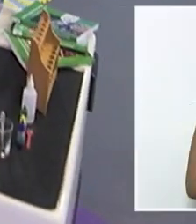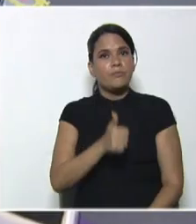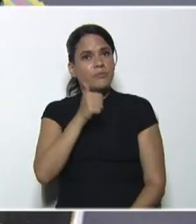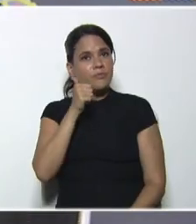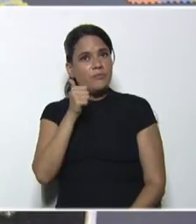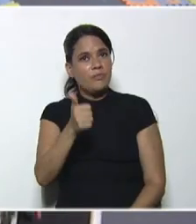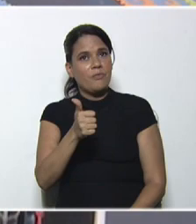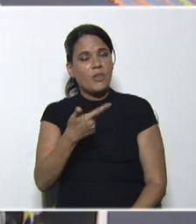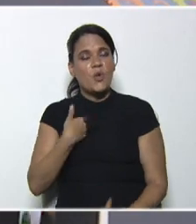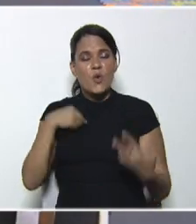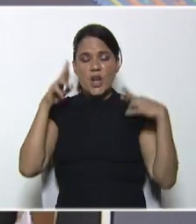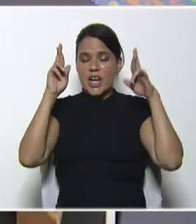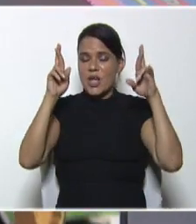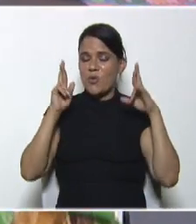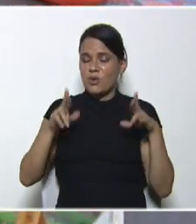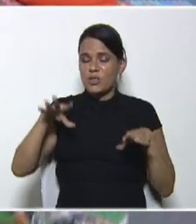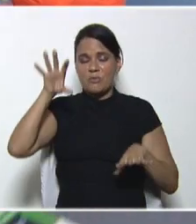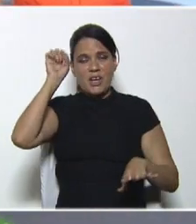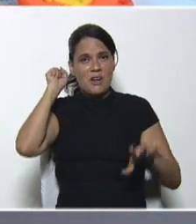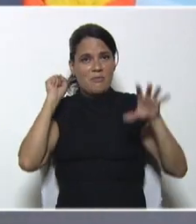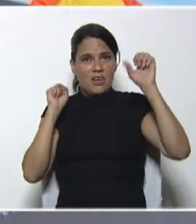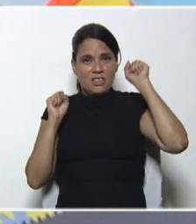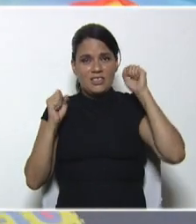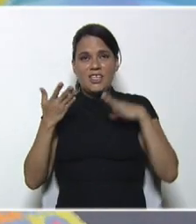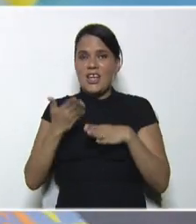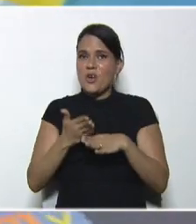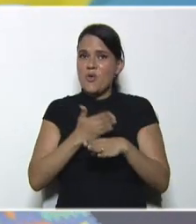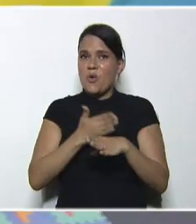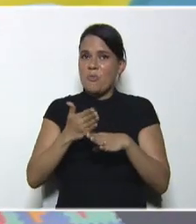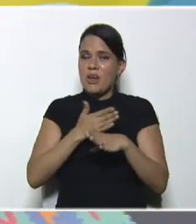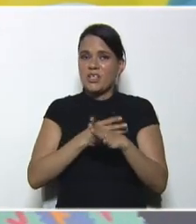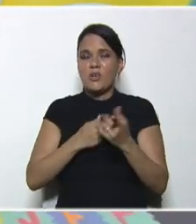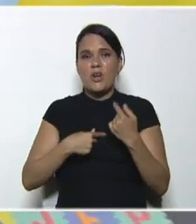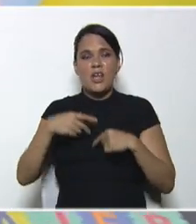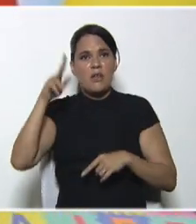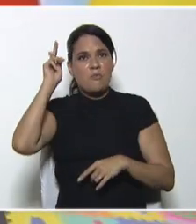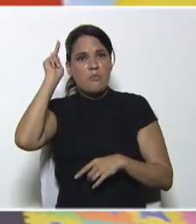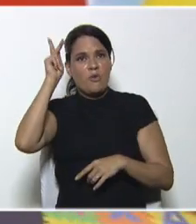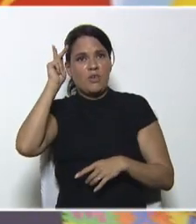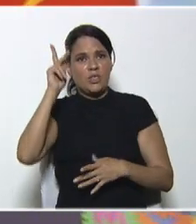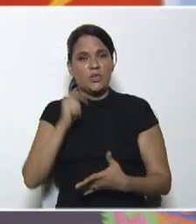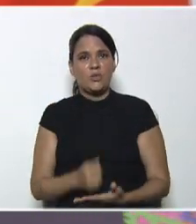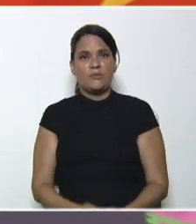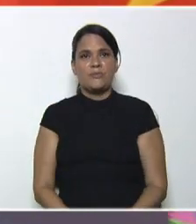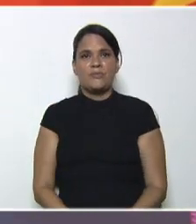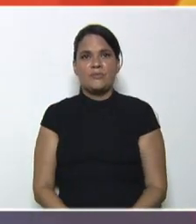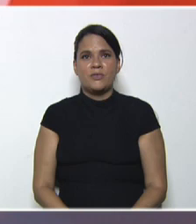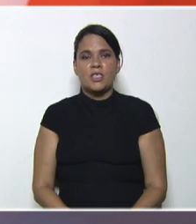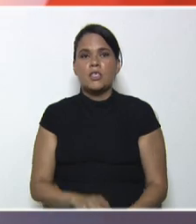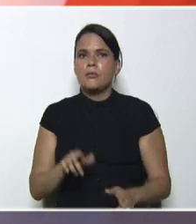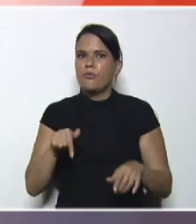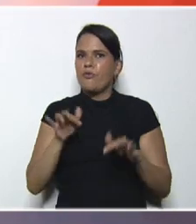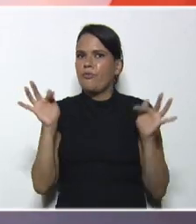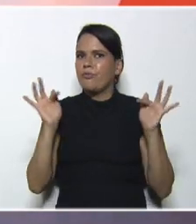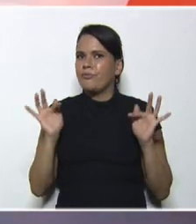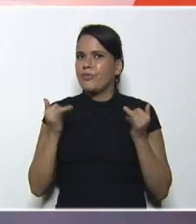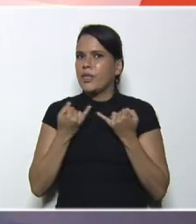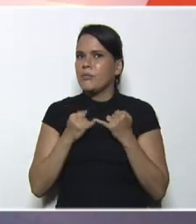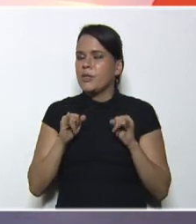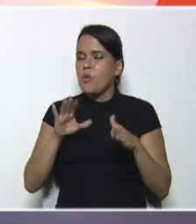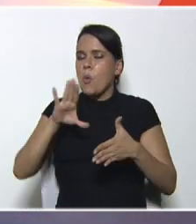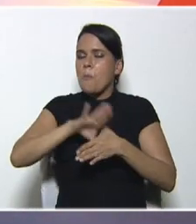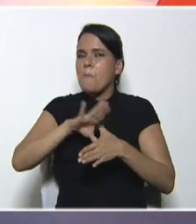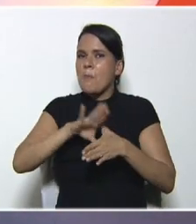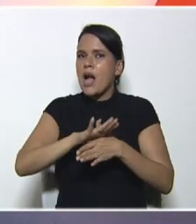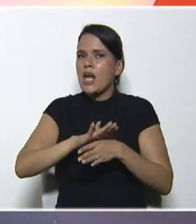Excelente los recursos para el aprendizaje que nos compartió el profesor Gerson Rubín, y de esa manera finalizamos un martes